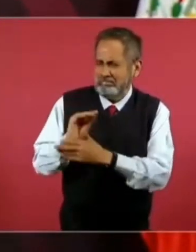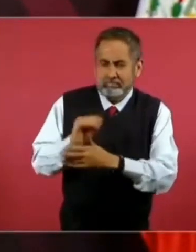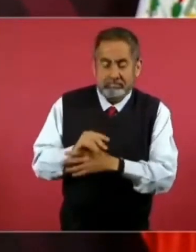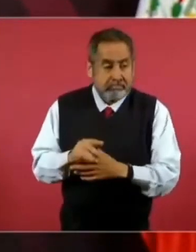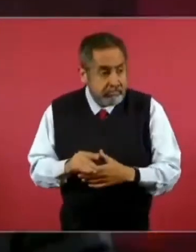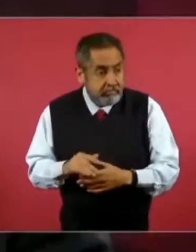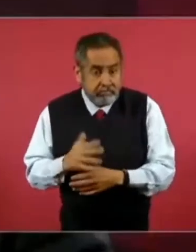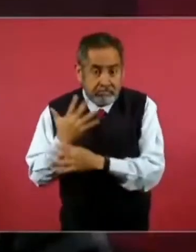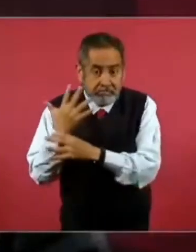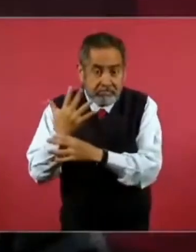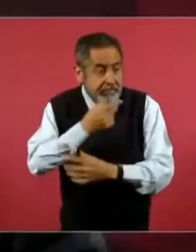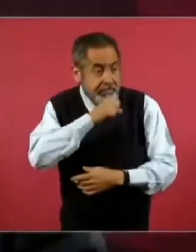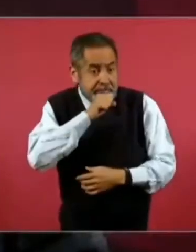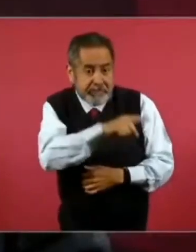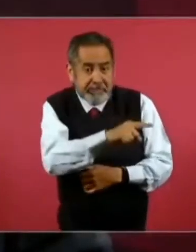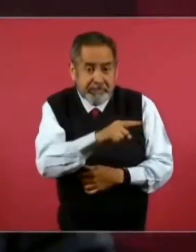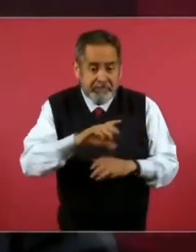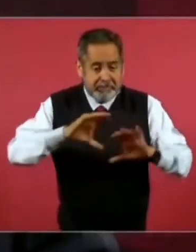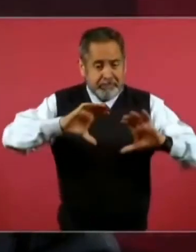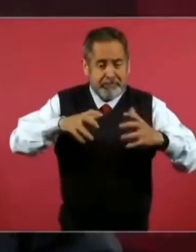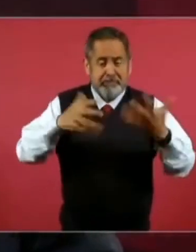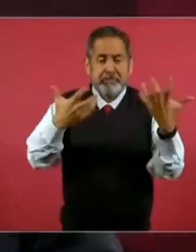En pocas palabras,